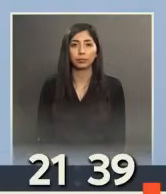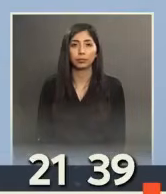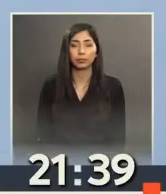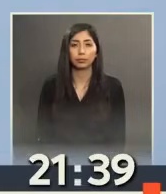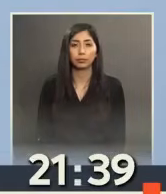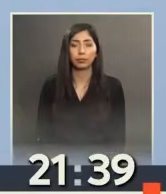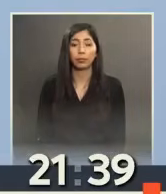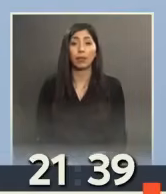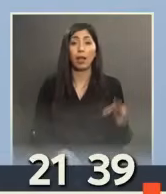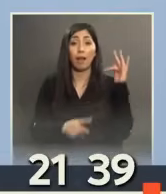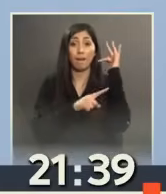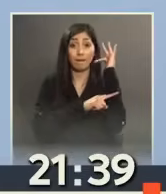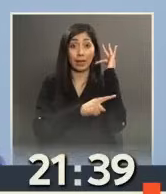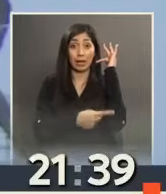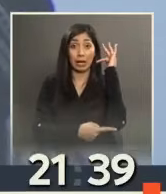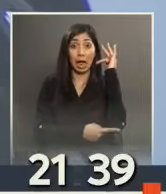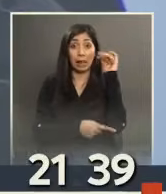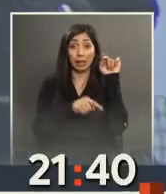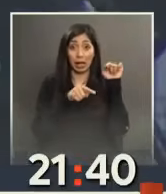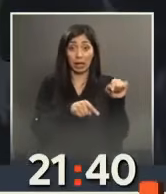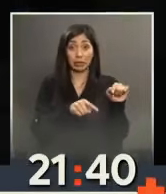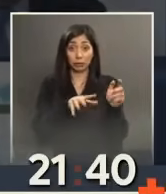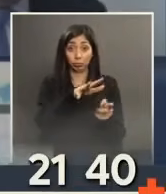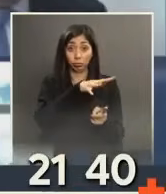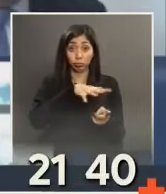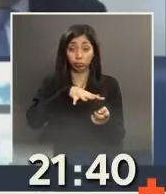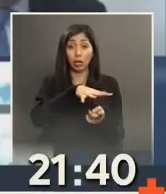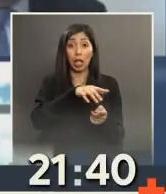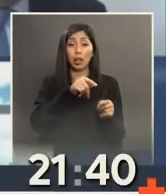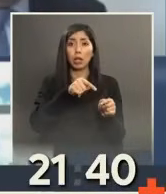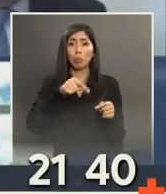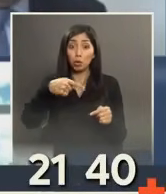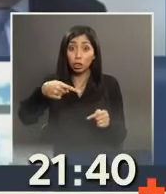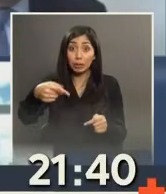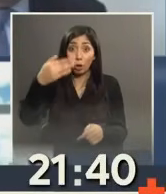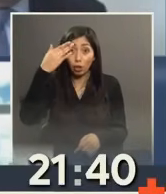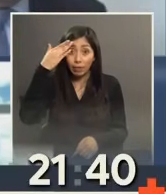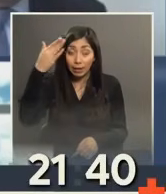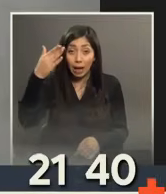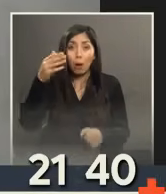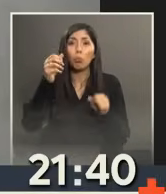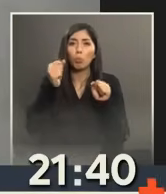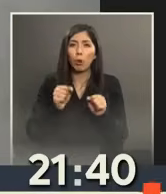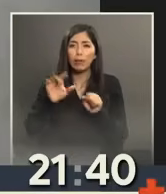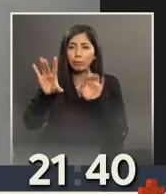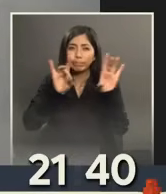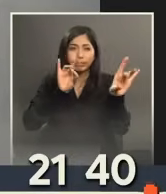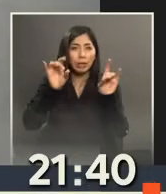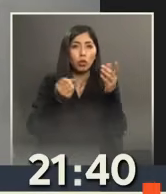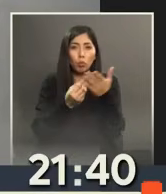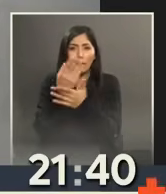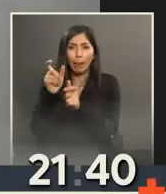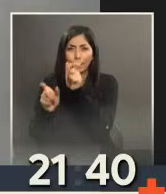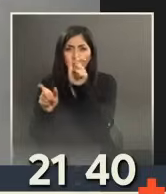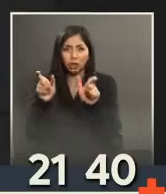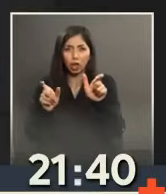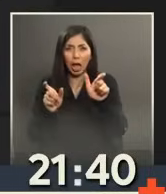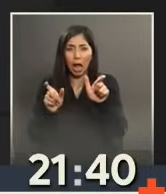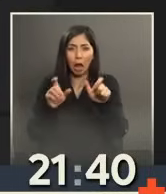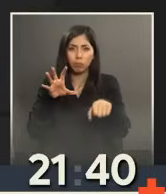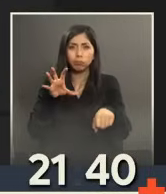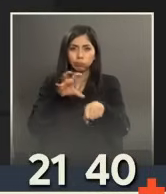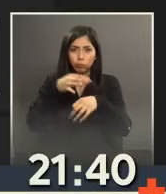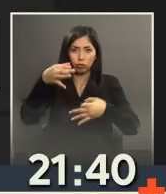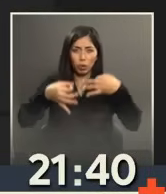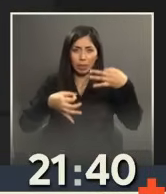El fiscal del caso San Ramón no descarta formalizar en los próximos días a nuevos imputados. Plazo tiene, en principio, hasta el